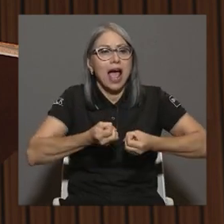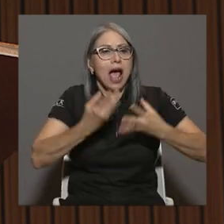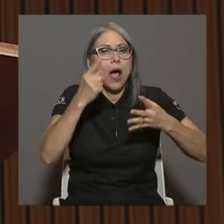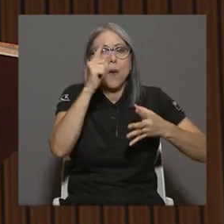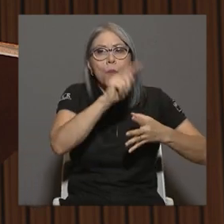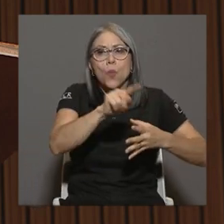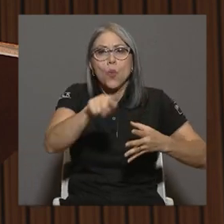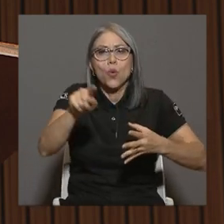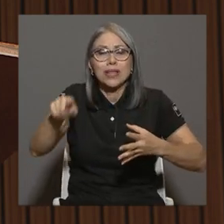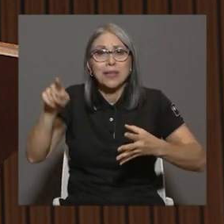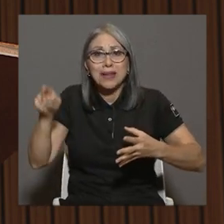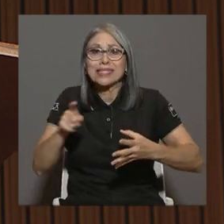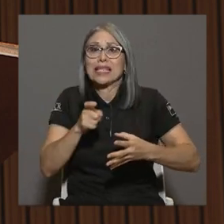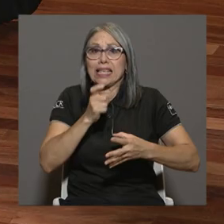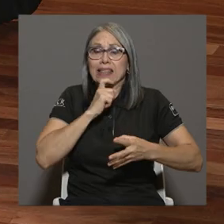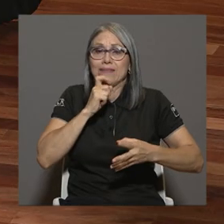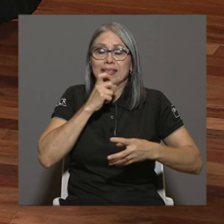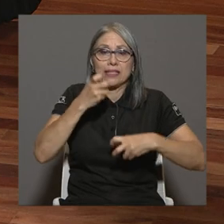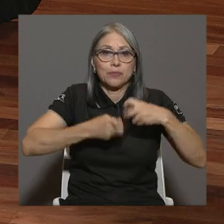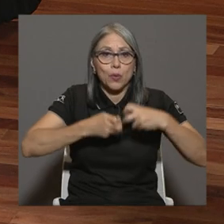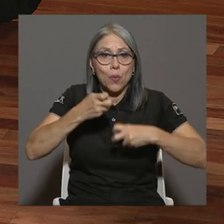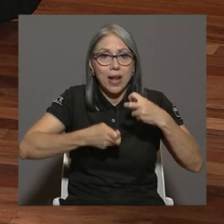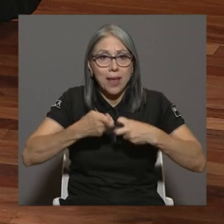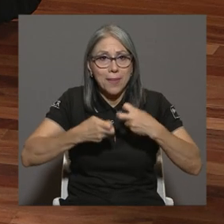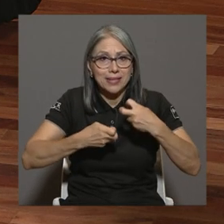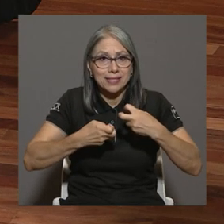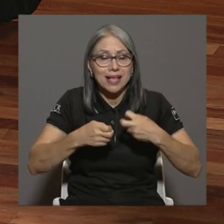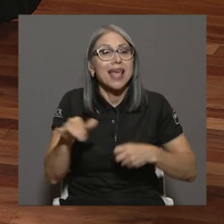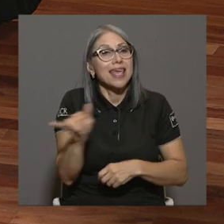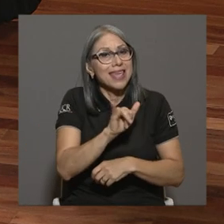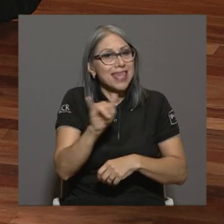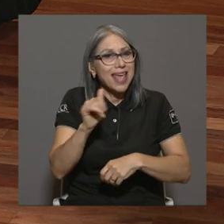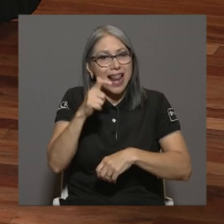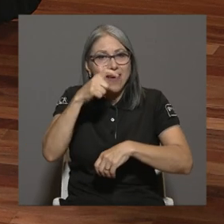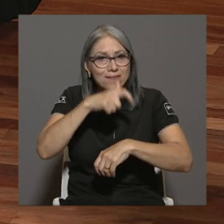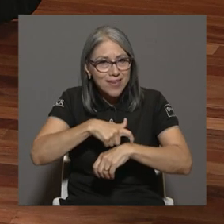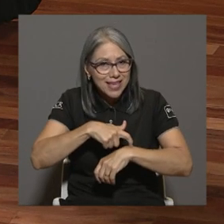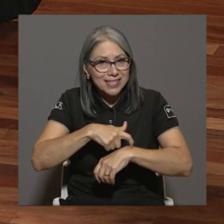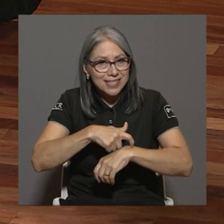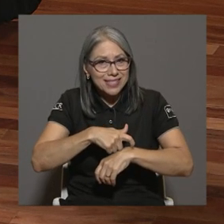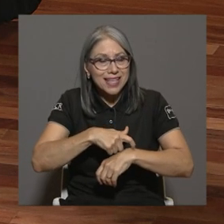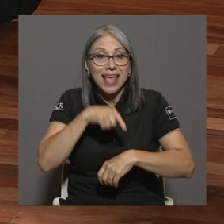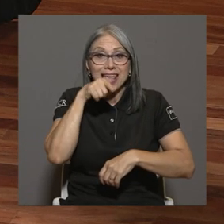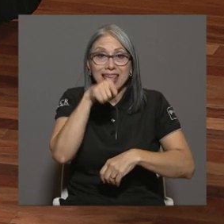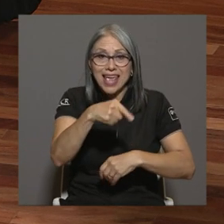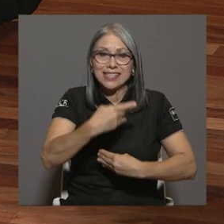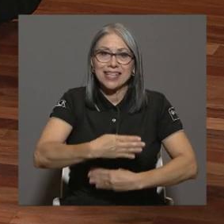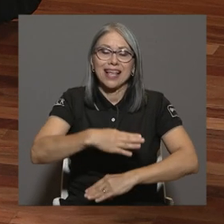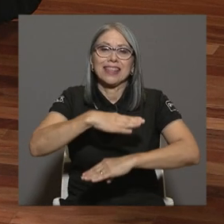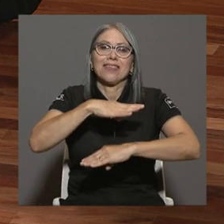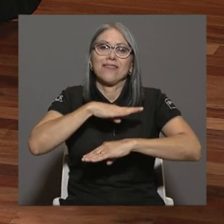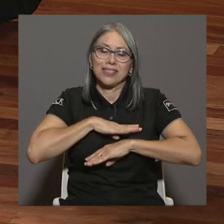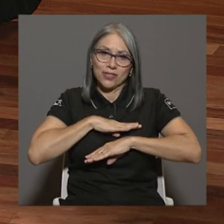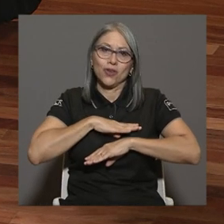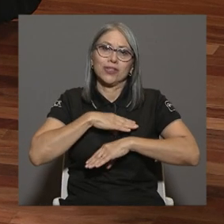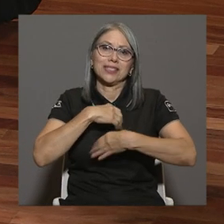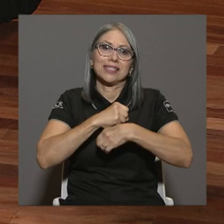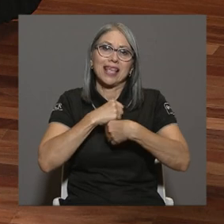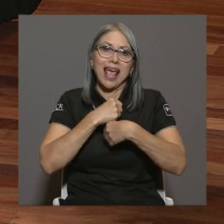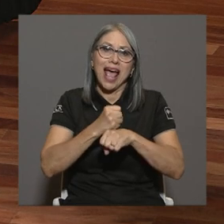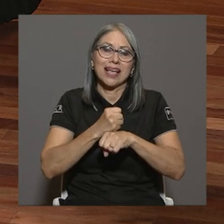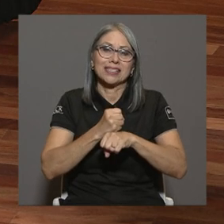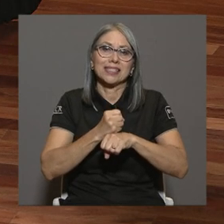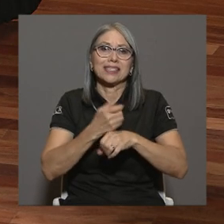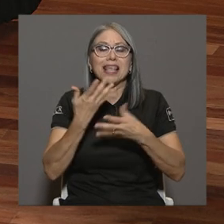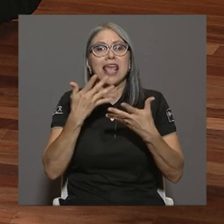y acongojantes problemas y a la vez de evitar que tal satisfacción se realice con mengua de los